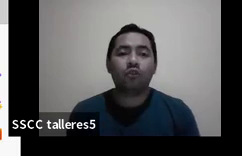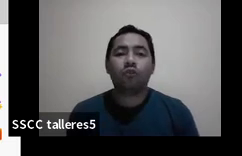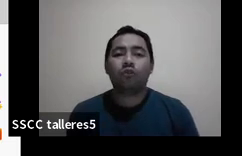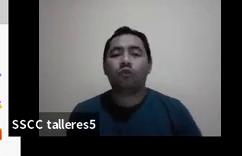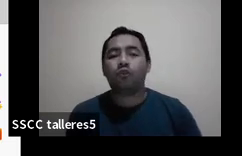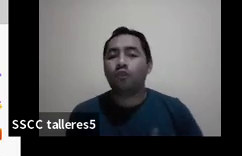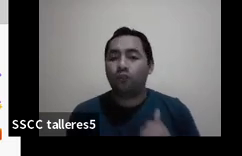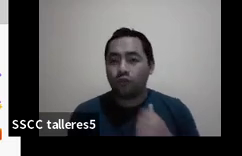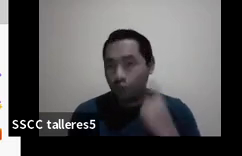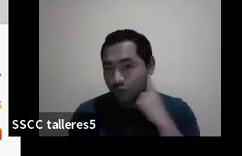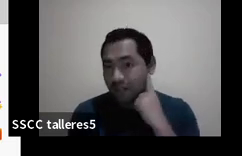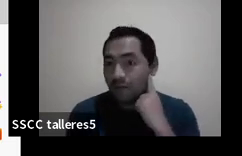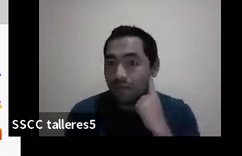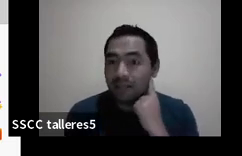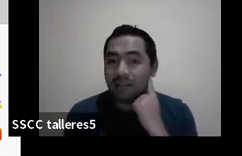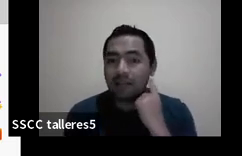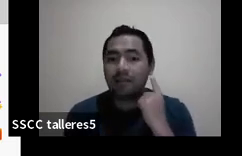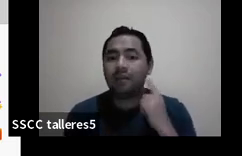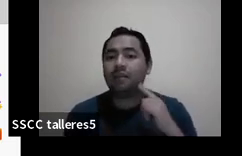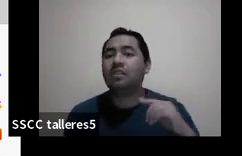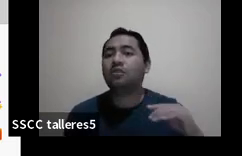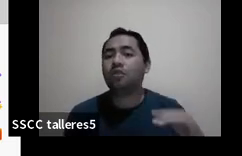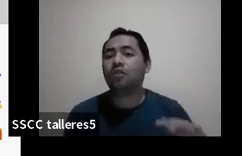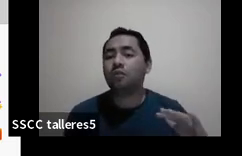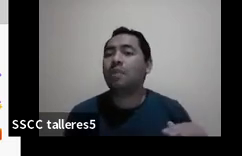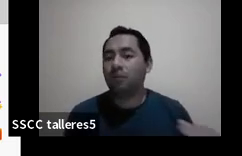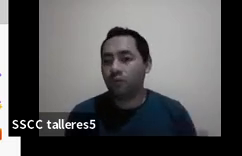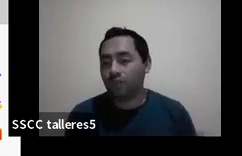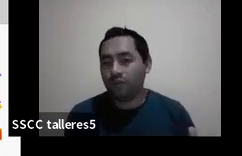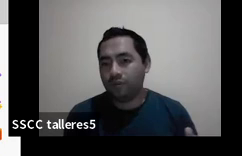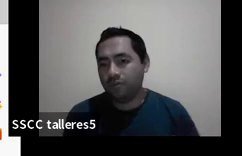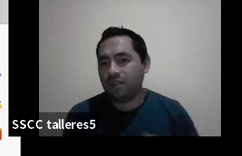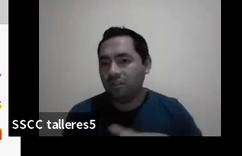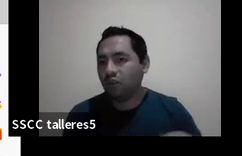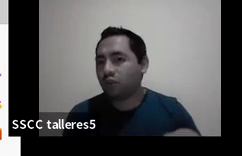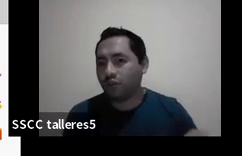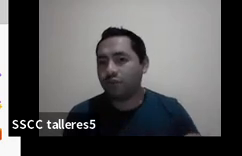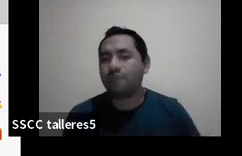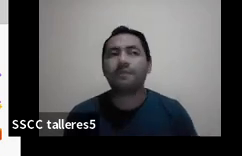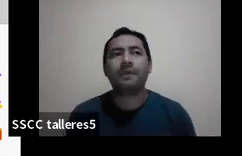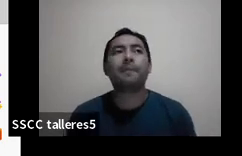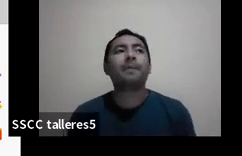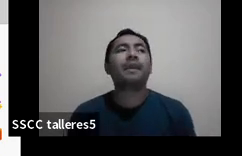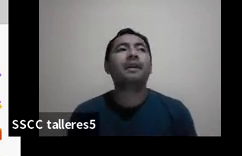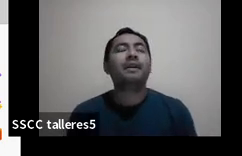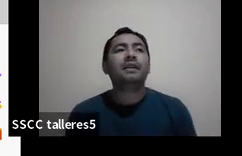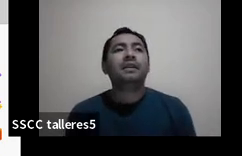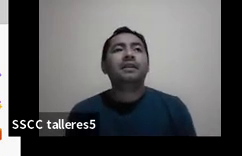Normalmente son los sordos con sordera completa y sordos prelocutivos, o sea, niños sordos,